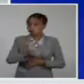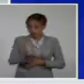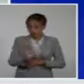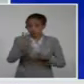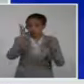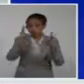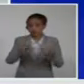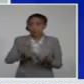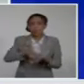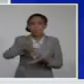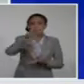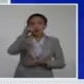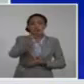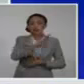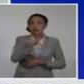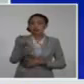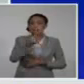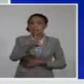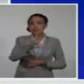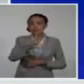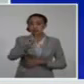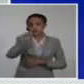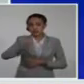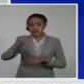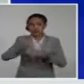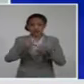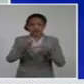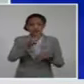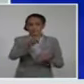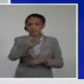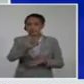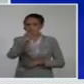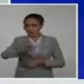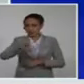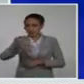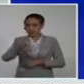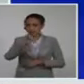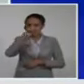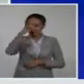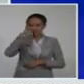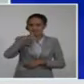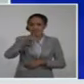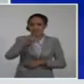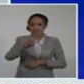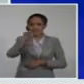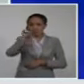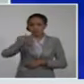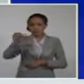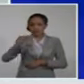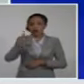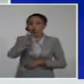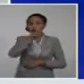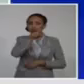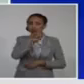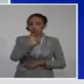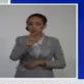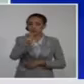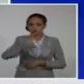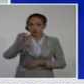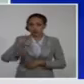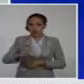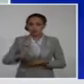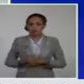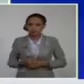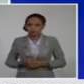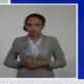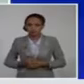Plaza de la Revolución 25, Regla 26, La Lisa 20 y Cotorro 18. Como ven, cifras